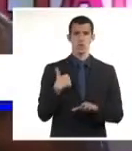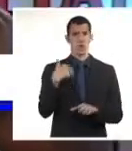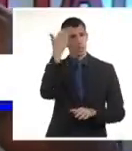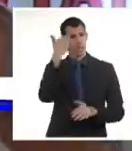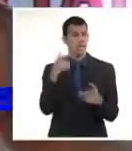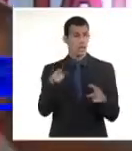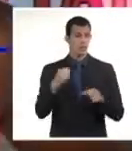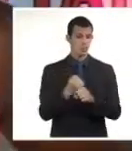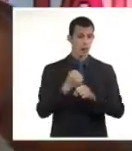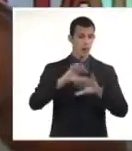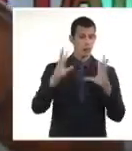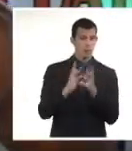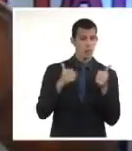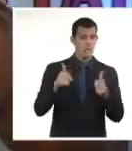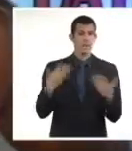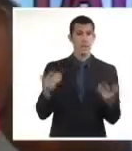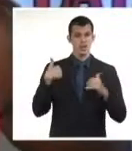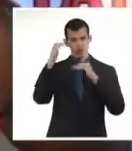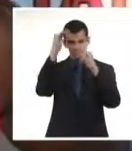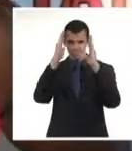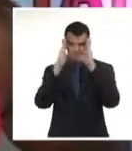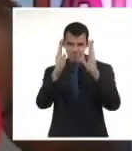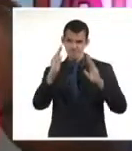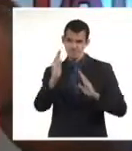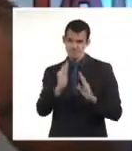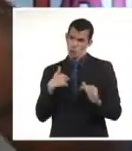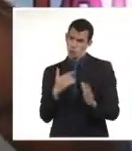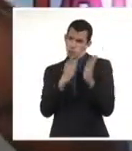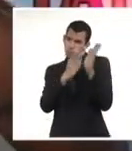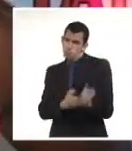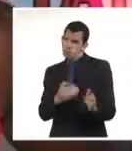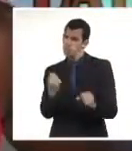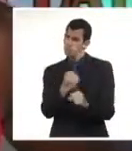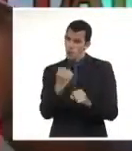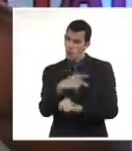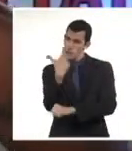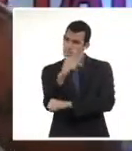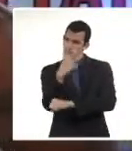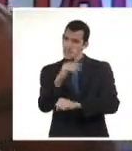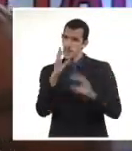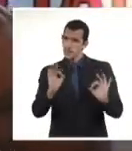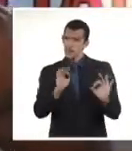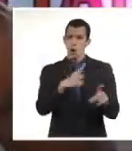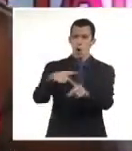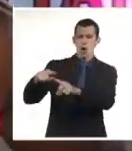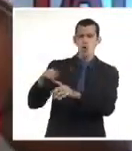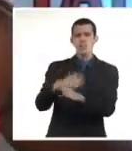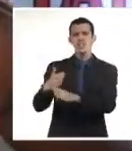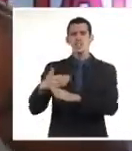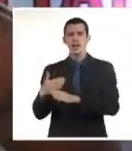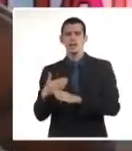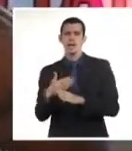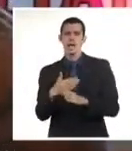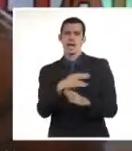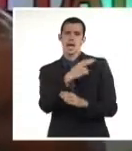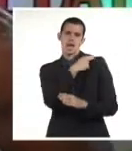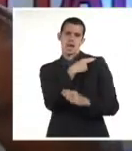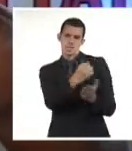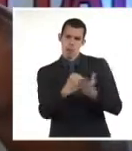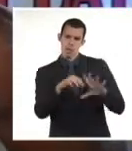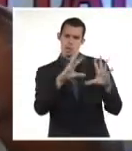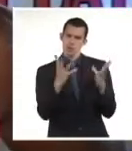para la concentración la disciplina y a cada grano de arena que apostado cada entrenador que tiene una posibilidad